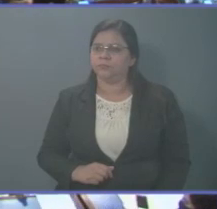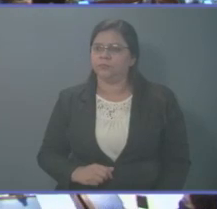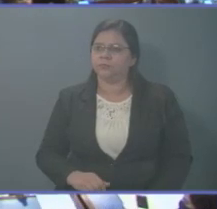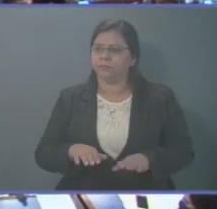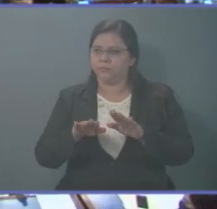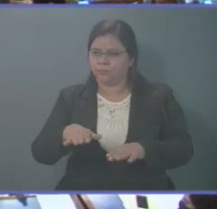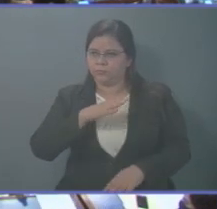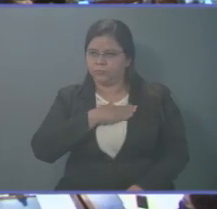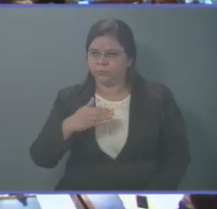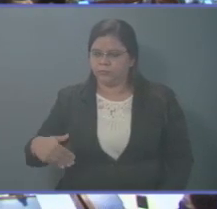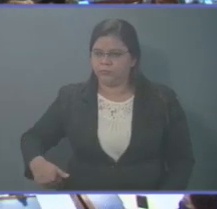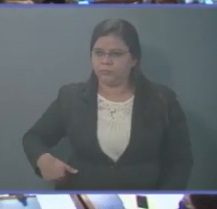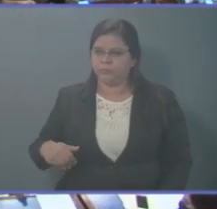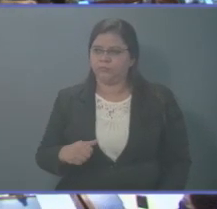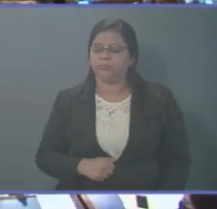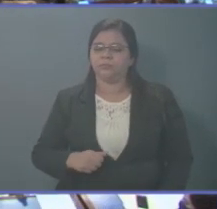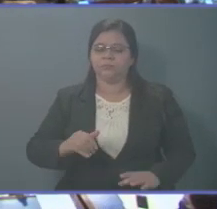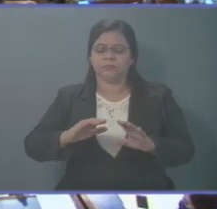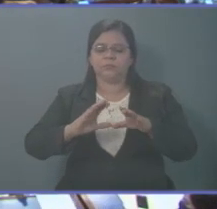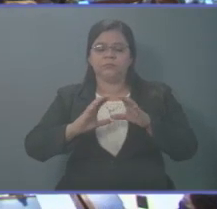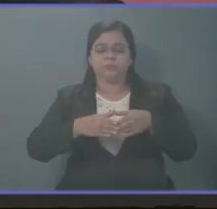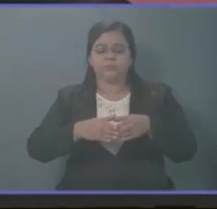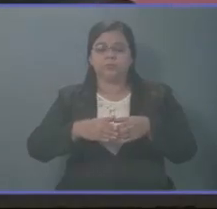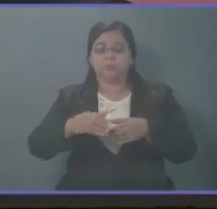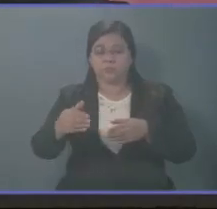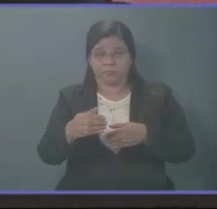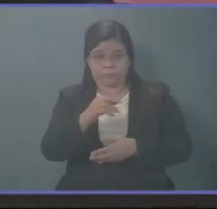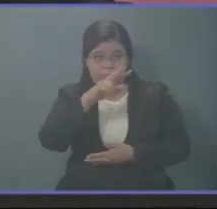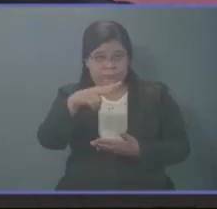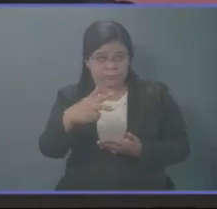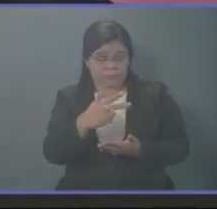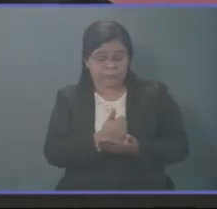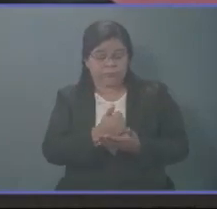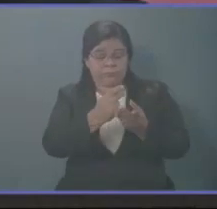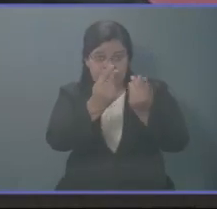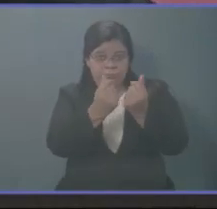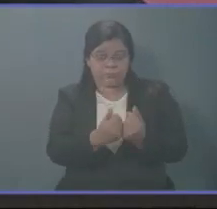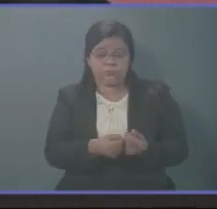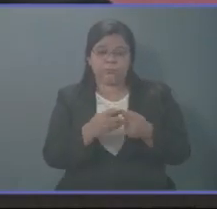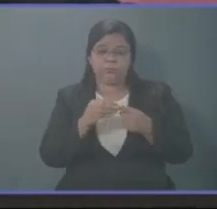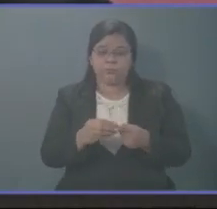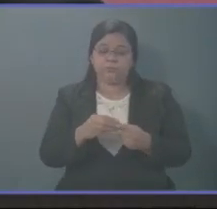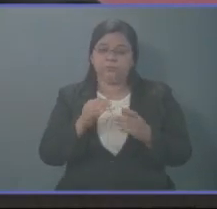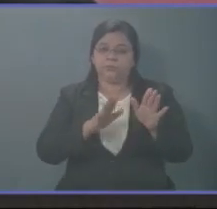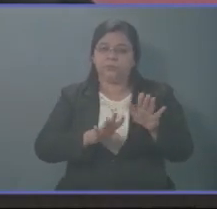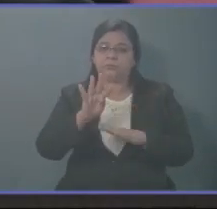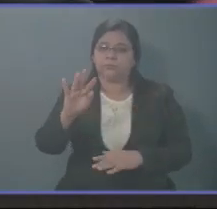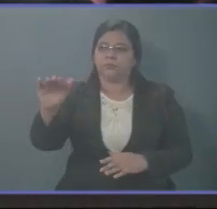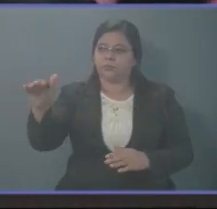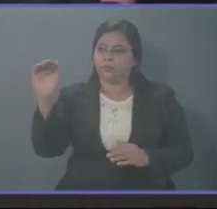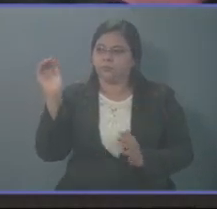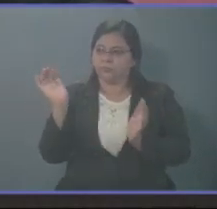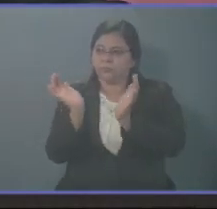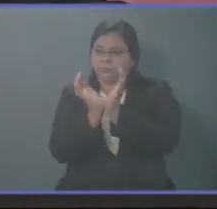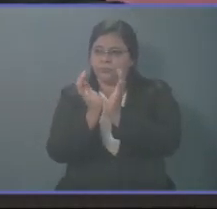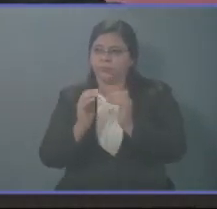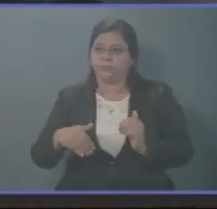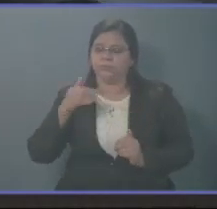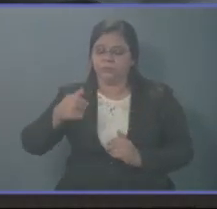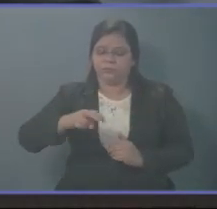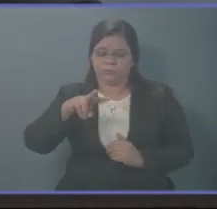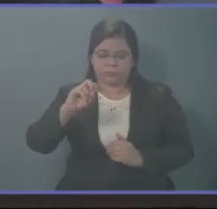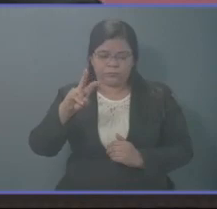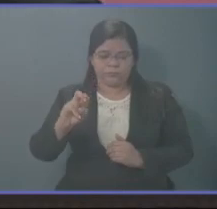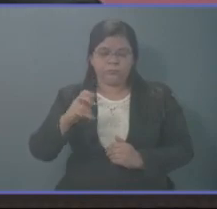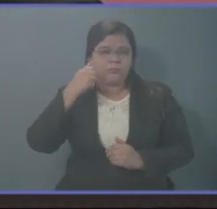Gracias, señor presidente. Comisión de Hacienda y Especial del Presupuesto, Palacio Legislativo, San Salvador, 14 de mayo de 2020. Señores